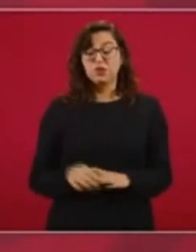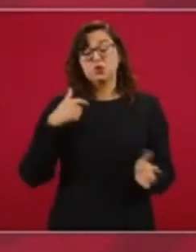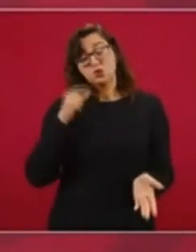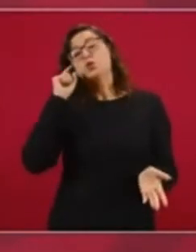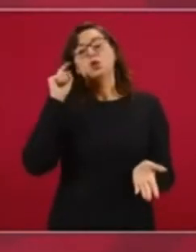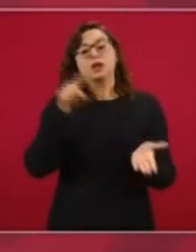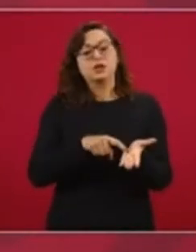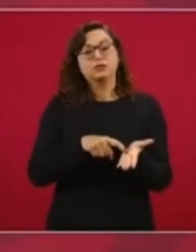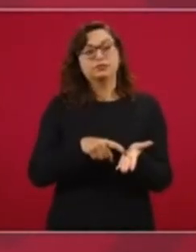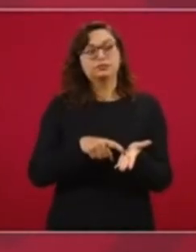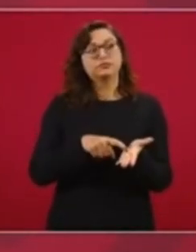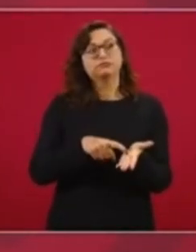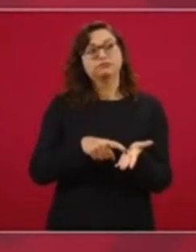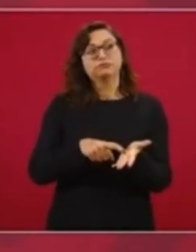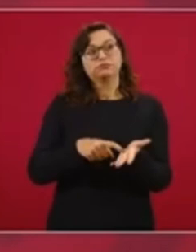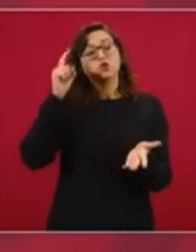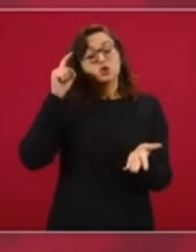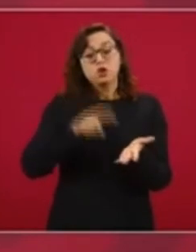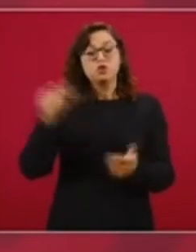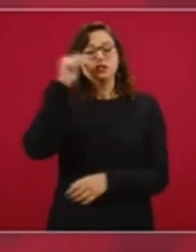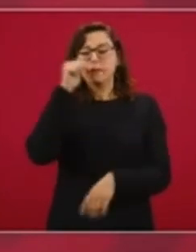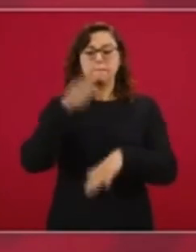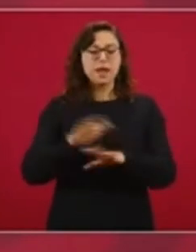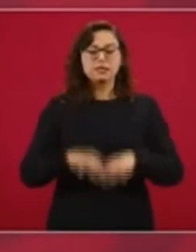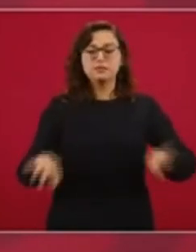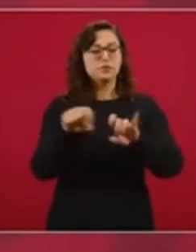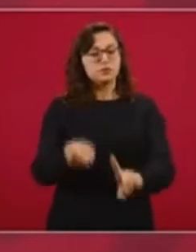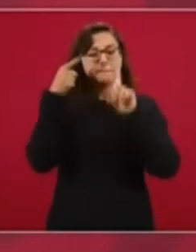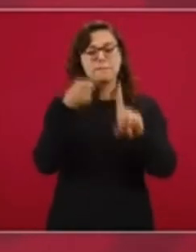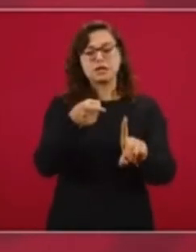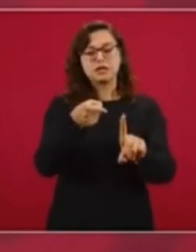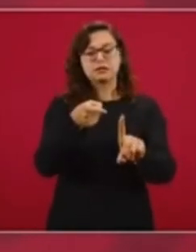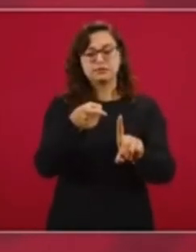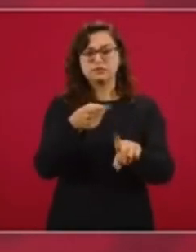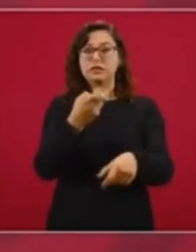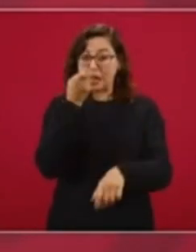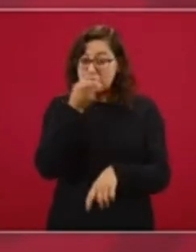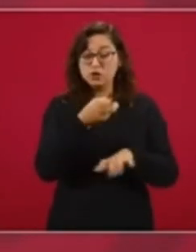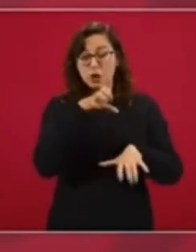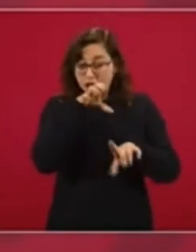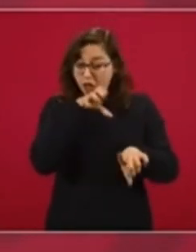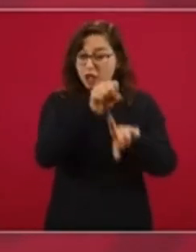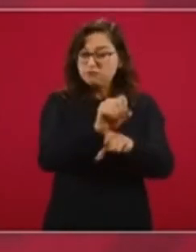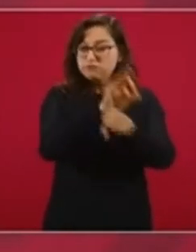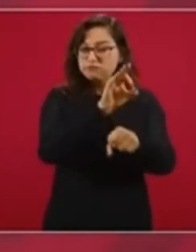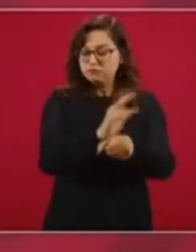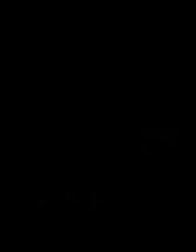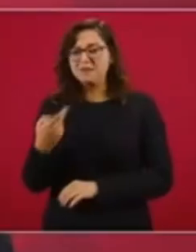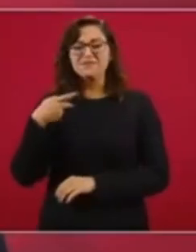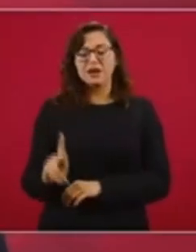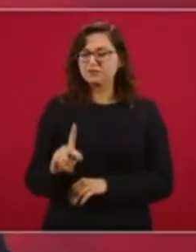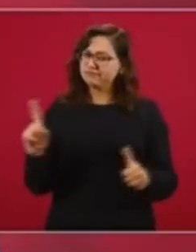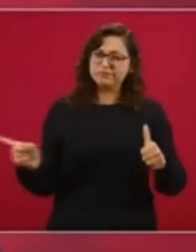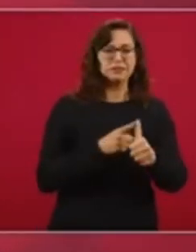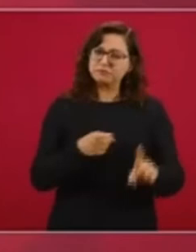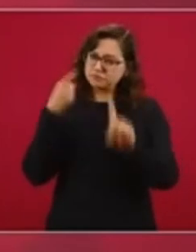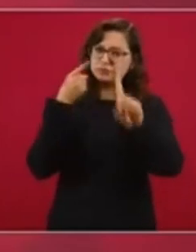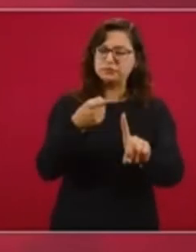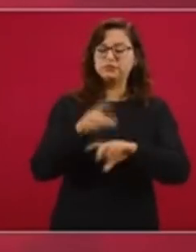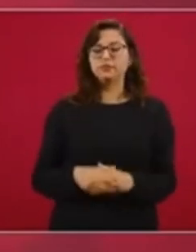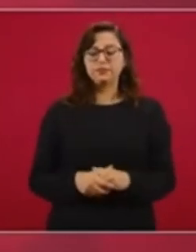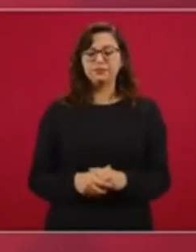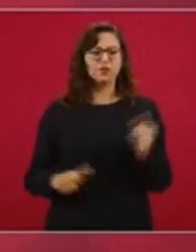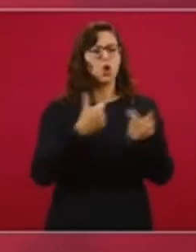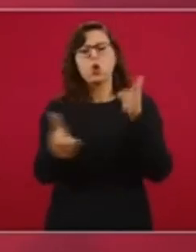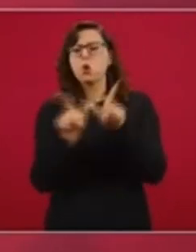delante las causas que se defienden, no los intereses personales. Un partido político,